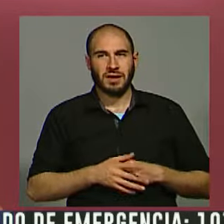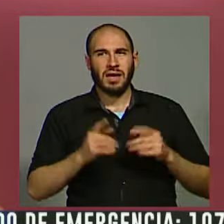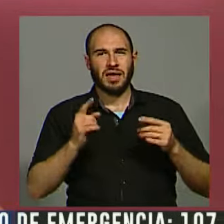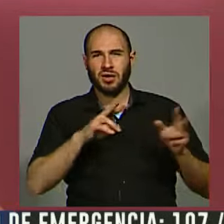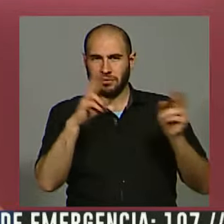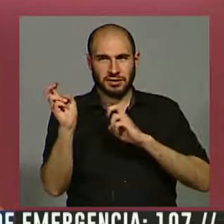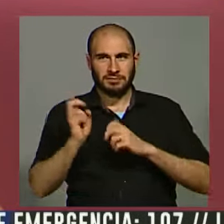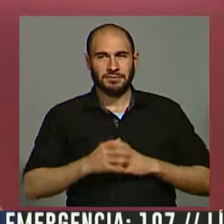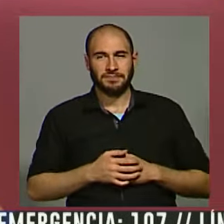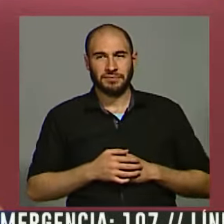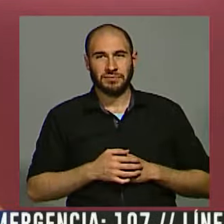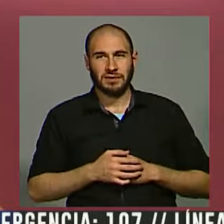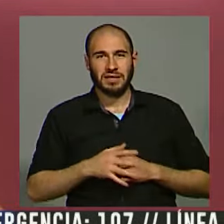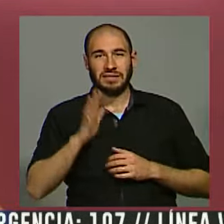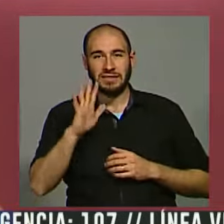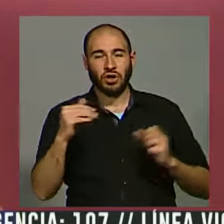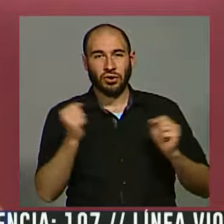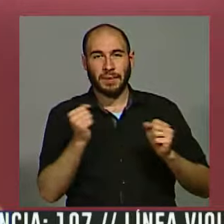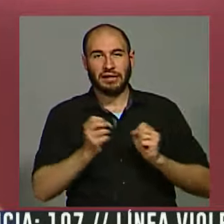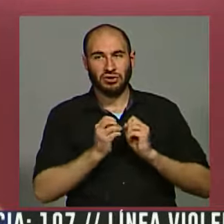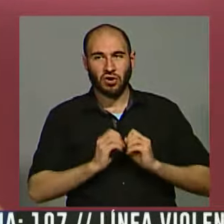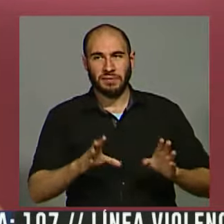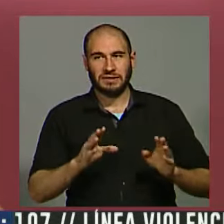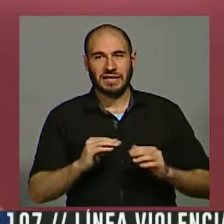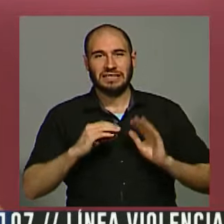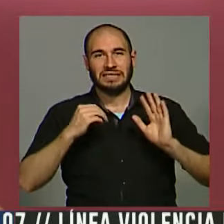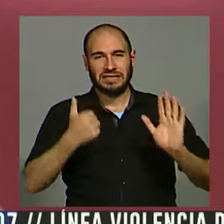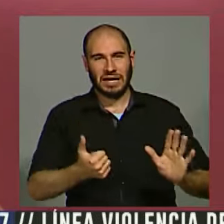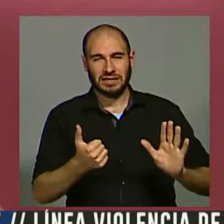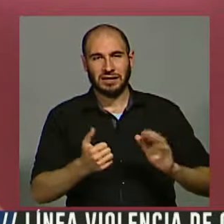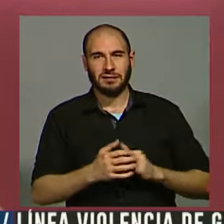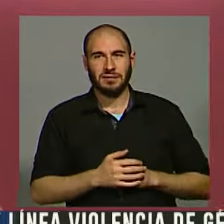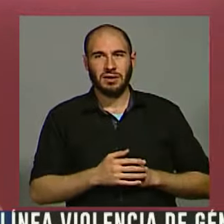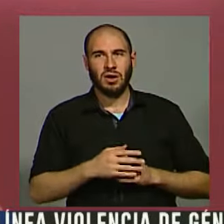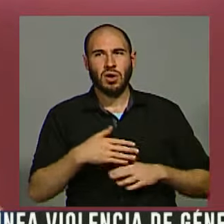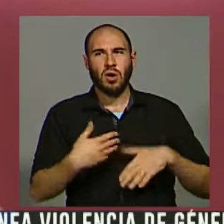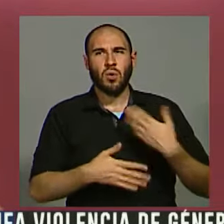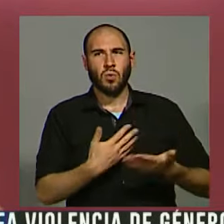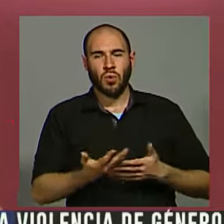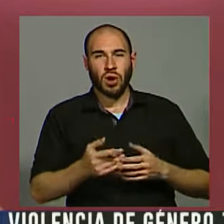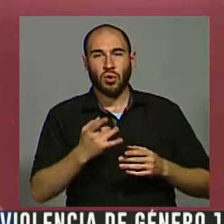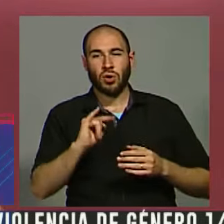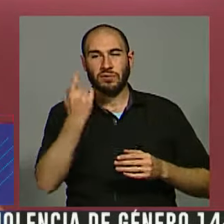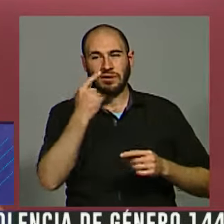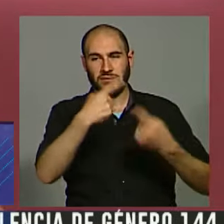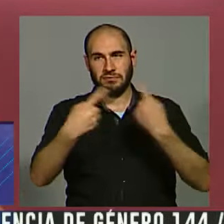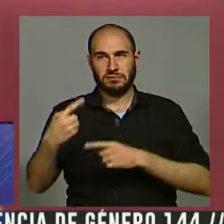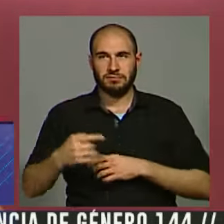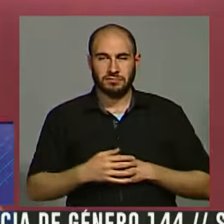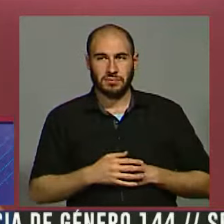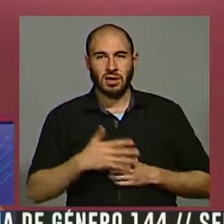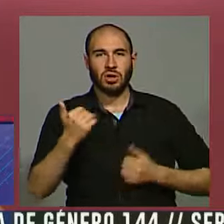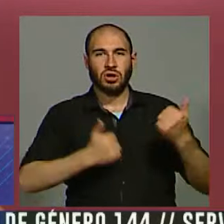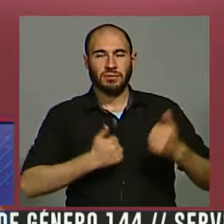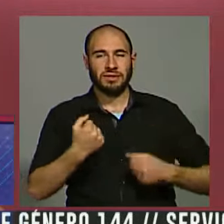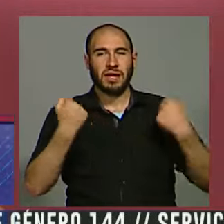Cambiando de tema, el 5 de mayo comenzará la sexta edición de los Juegos Interuniversitarios. Son